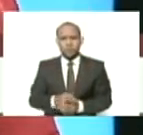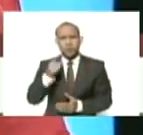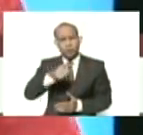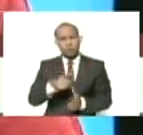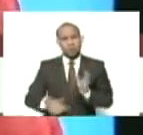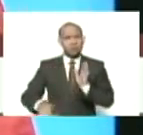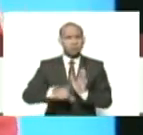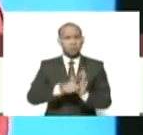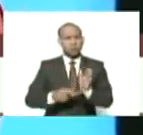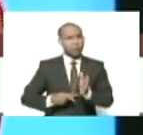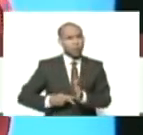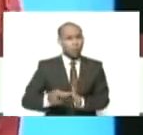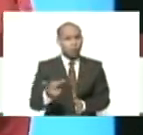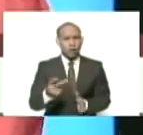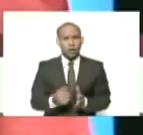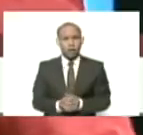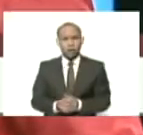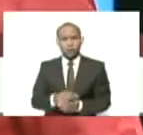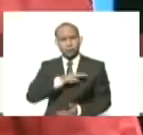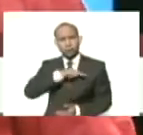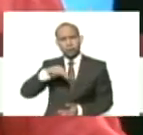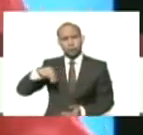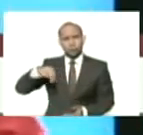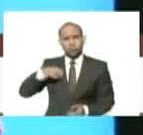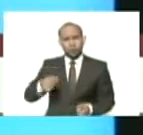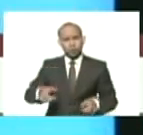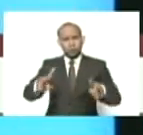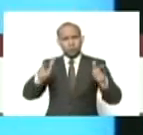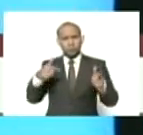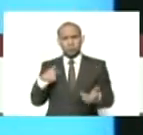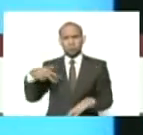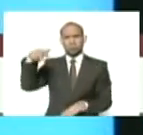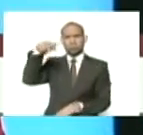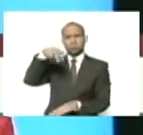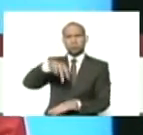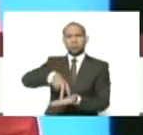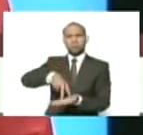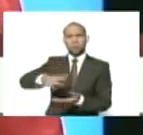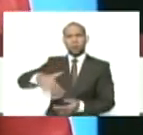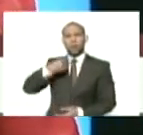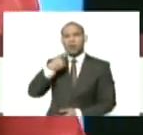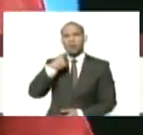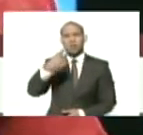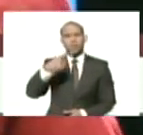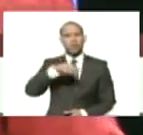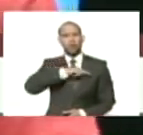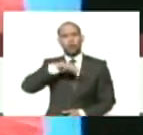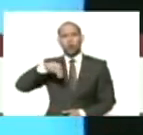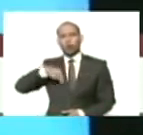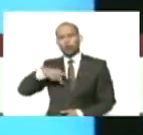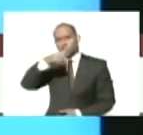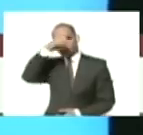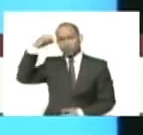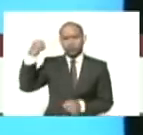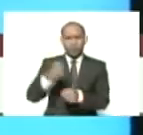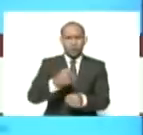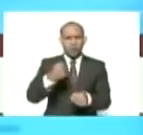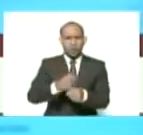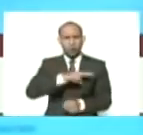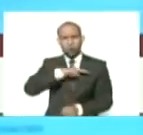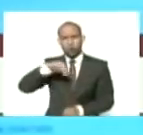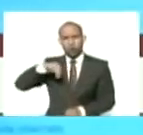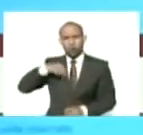lealtad que nos permite en cualquier espacio pararnos y decir: somos clase obrera, somos chavista